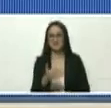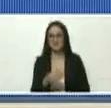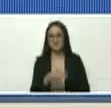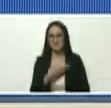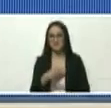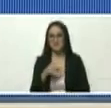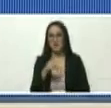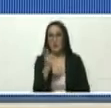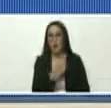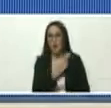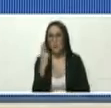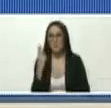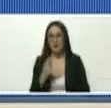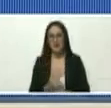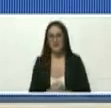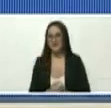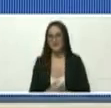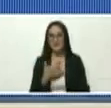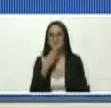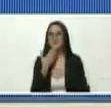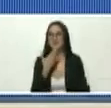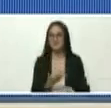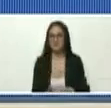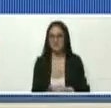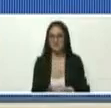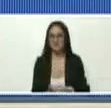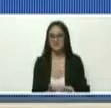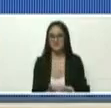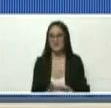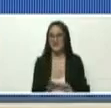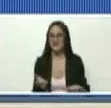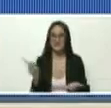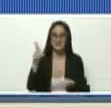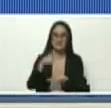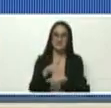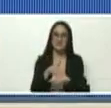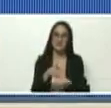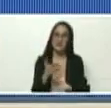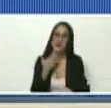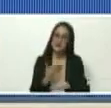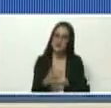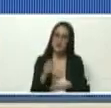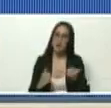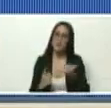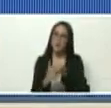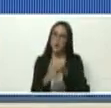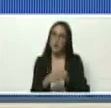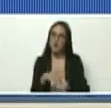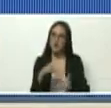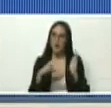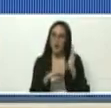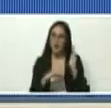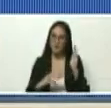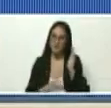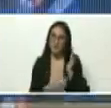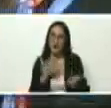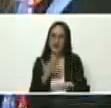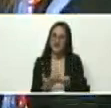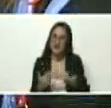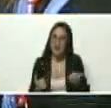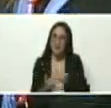hombre ocupado, pero quiero agradecer su presencia, su apoyo hacia la OPEP, su apoyo hacia mí